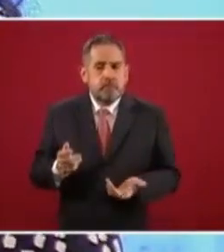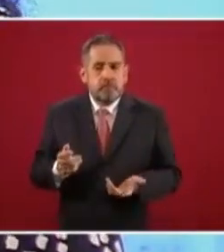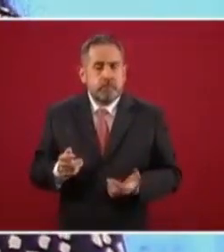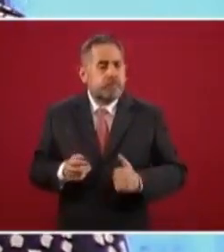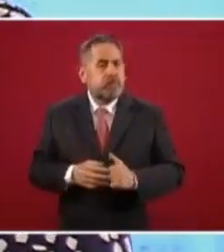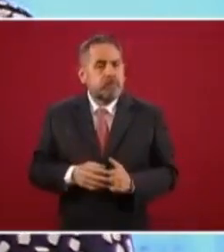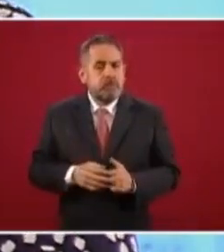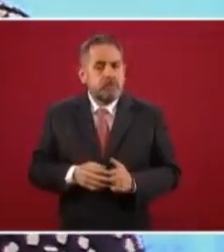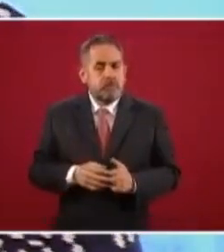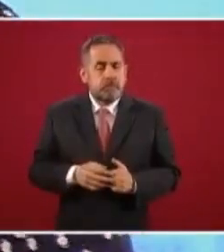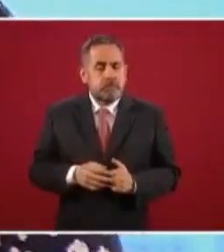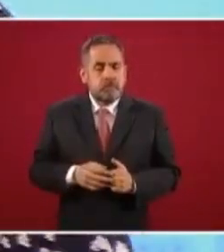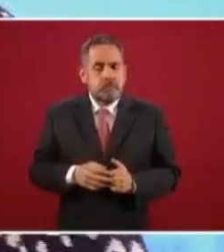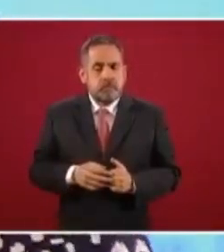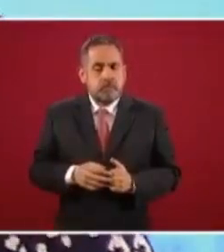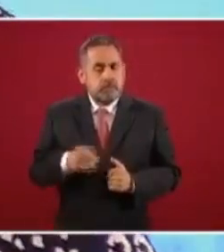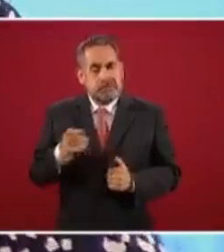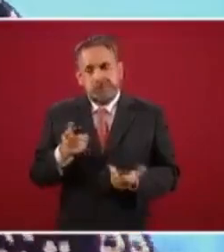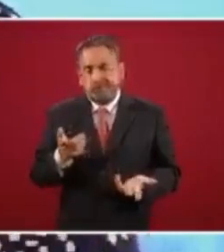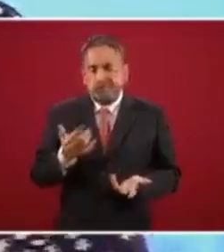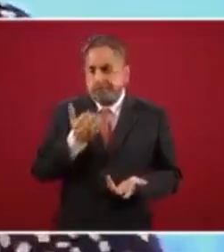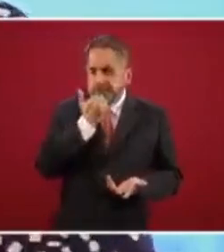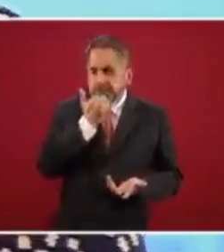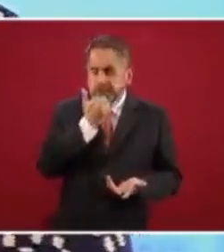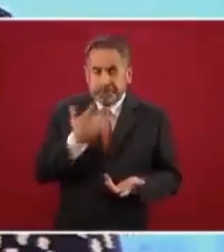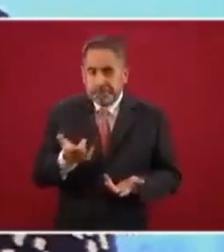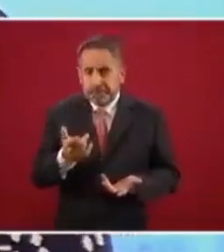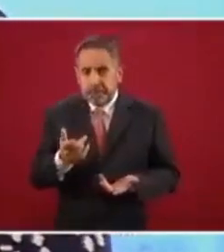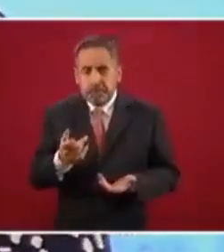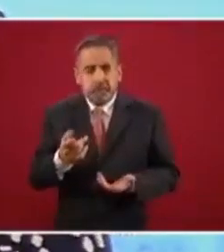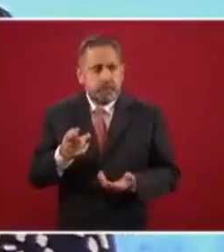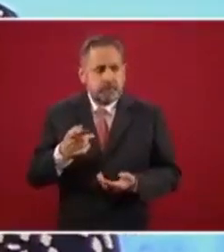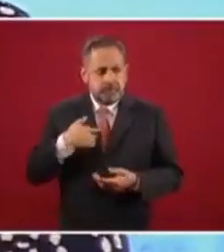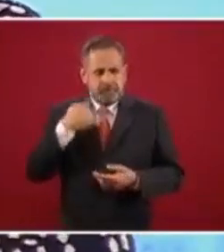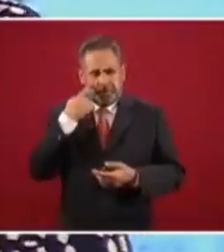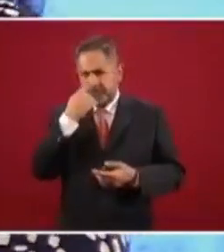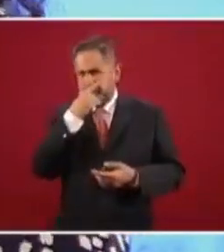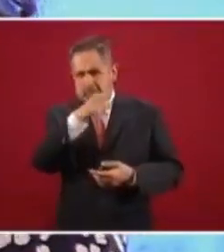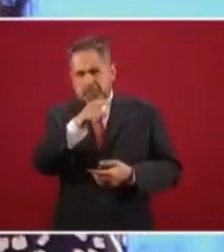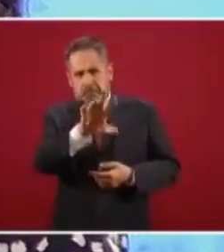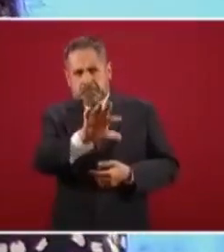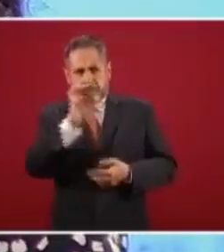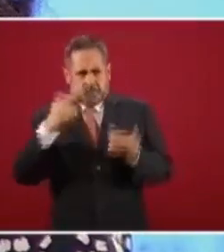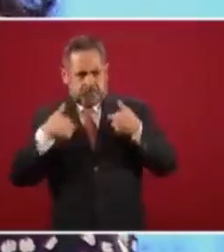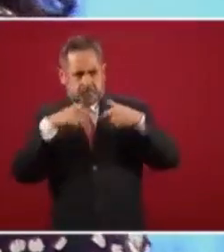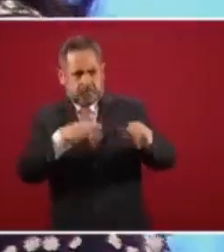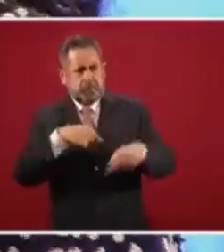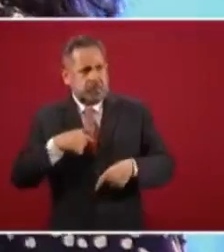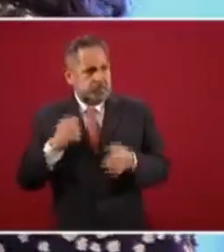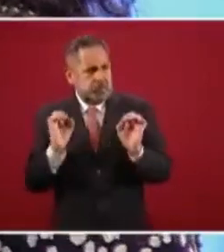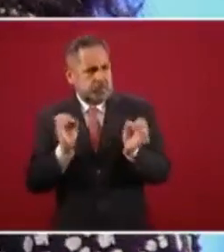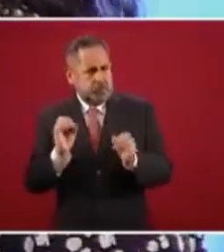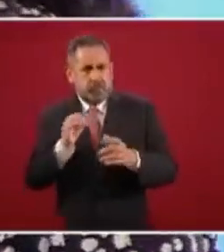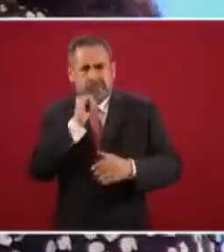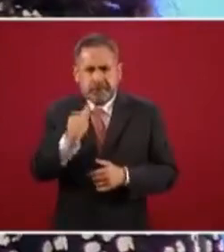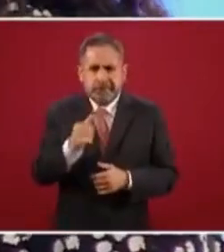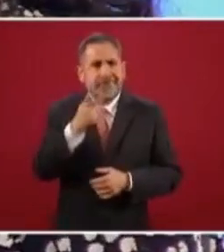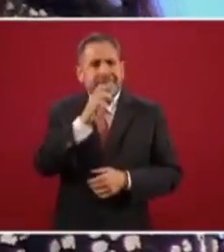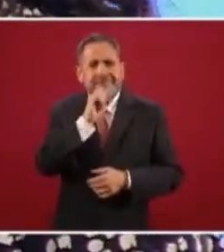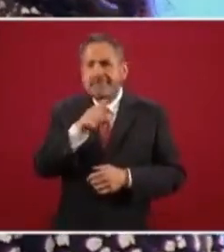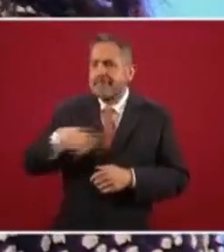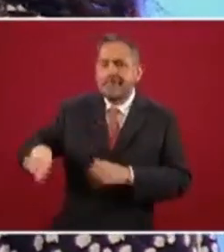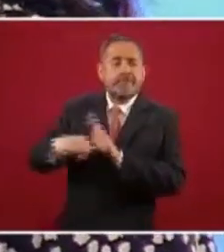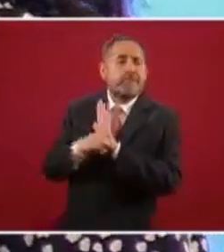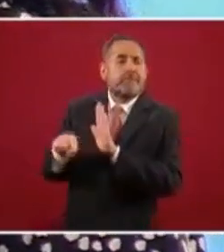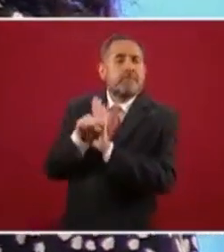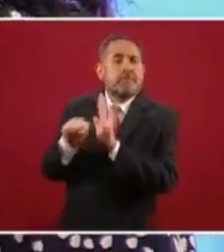digamos, el efecto de que no hay una representación real, pero también había un efecto negativo para el